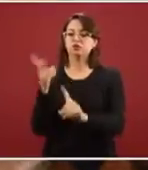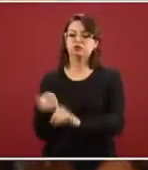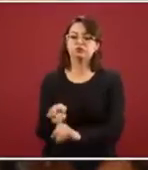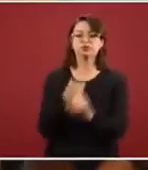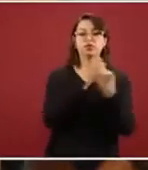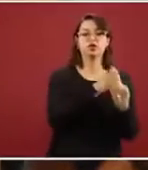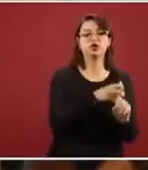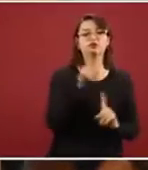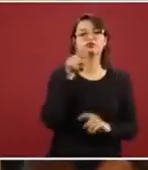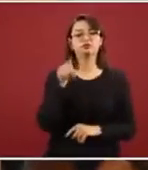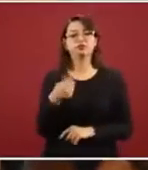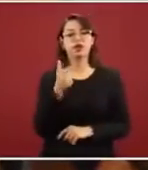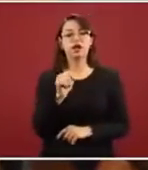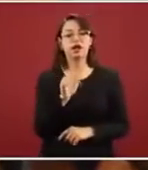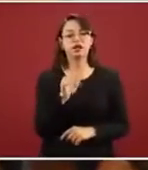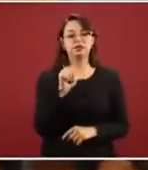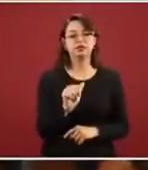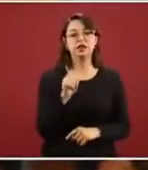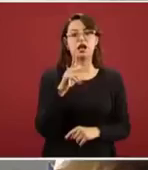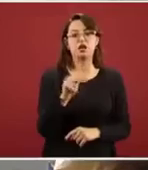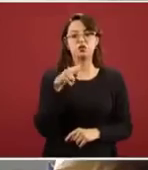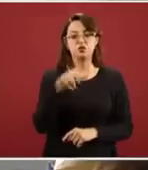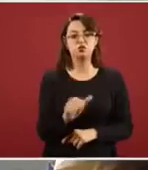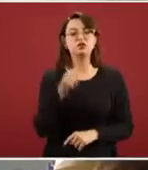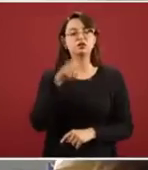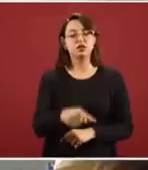un comando armado y además vehículos, helicópteros,